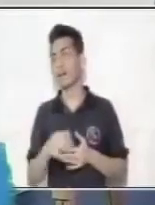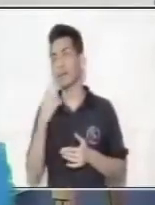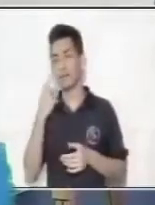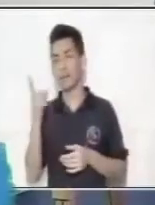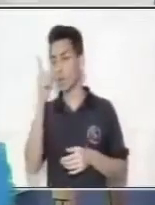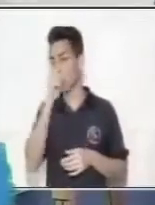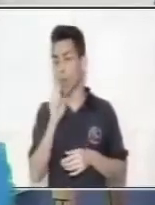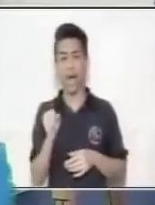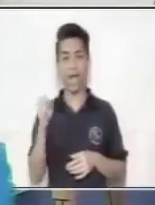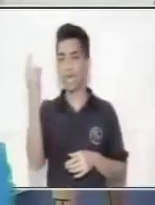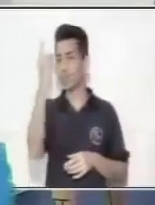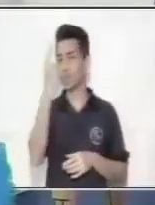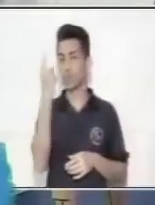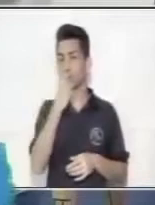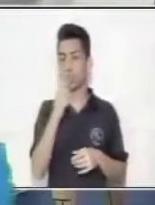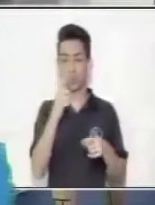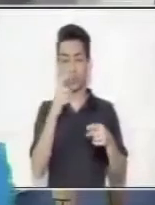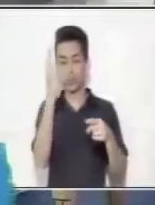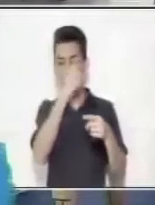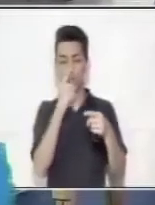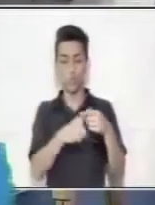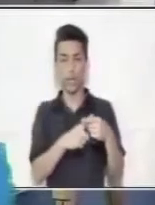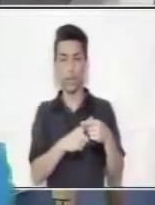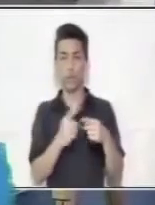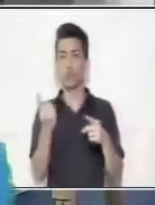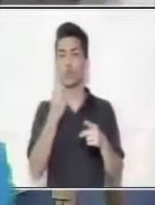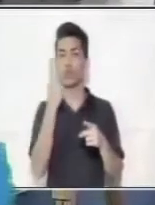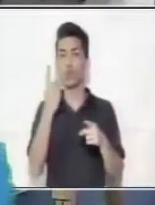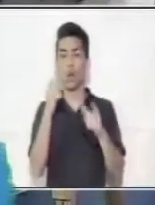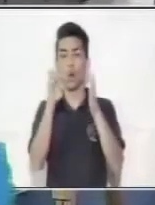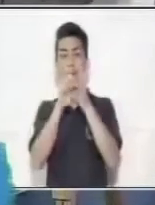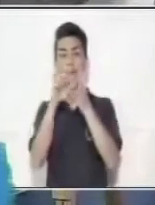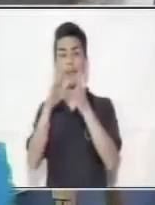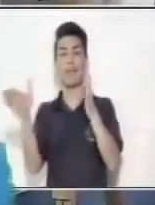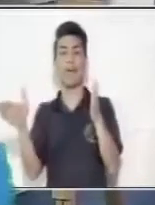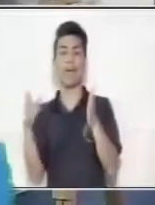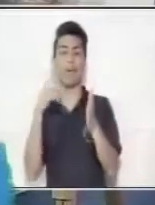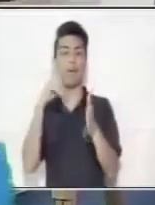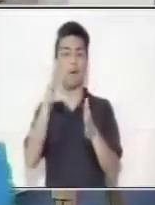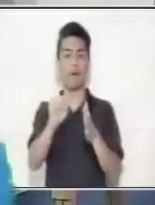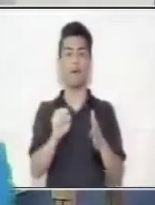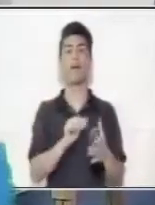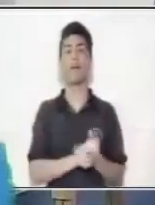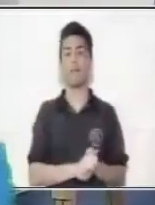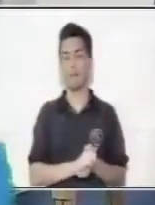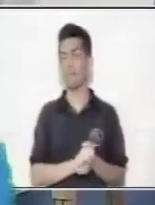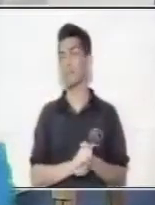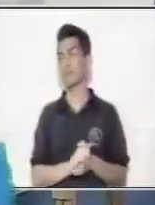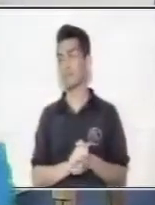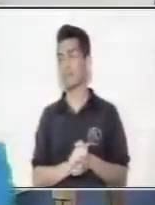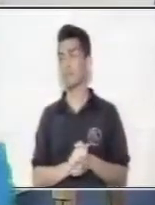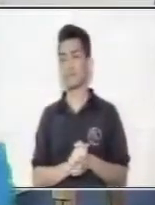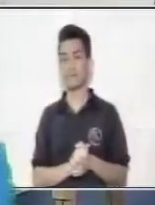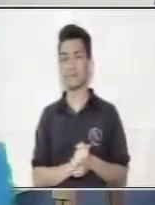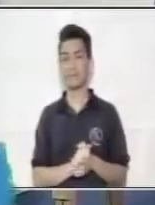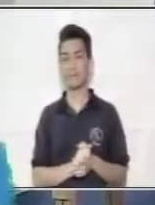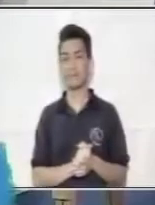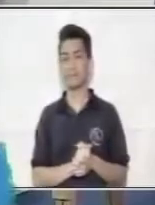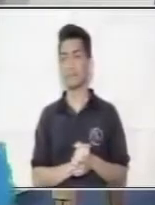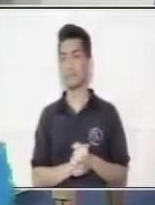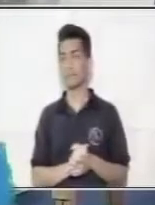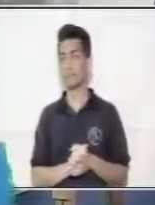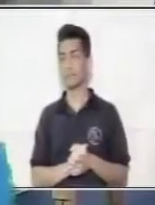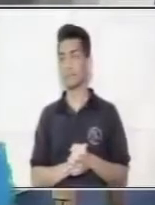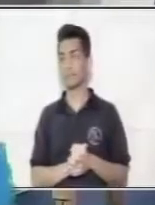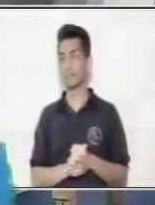sujeto, solamente el predicado. Podemos verificarlo si nosotros pudiéramos colocarlo aquí. Ellos venían corriendo y asustados,